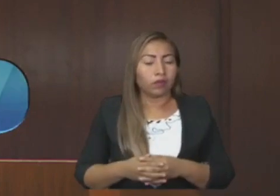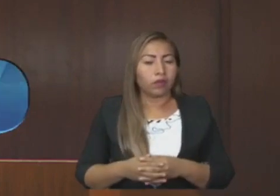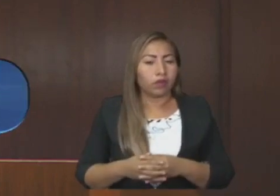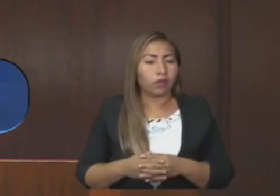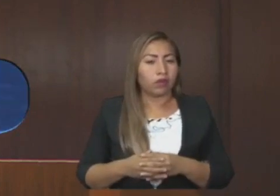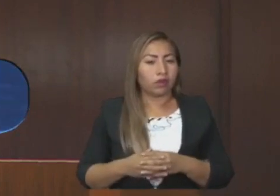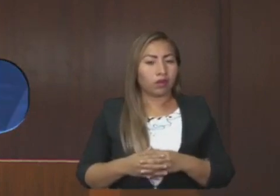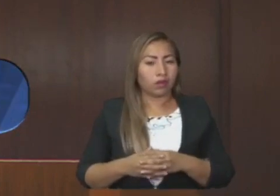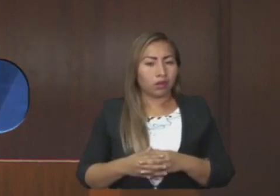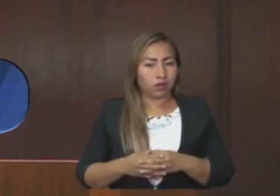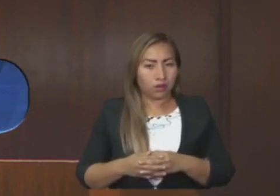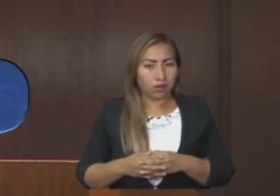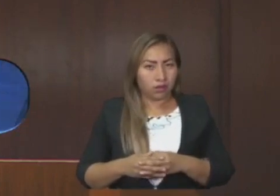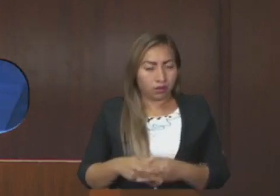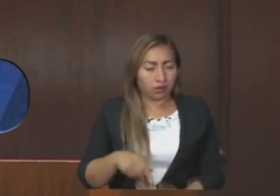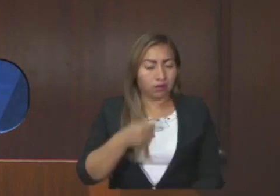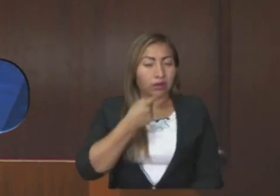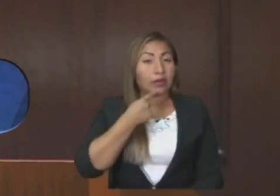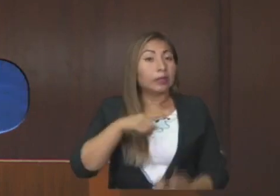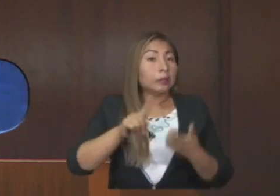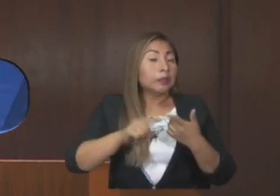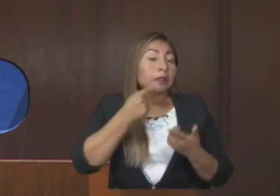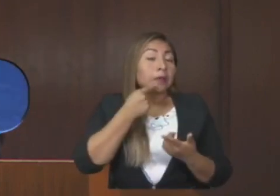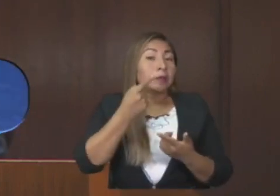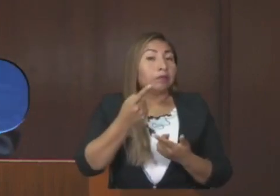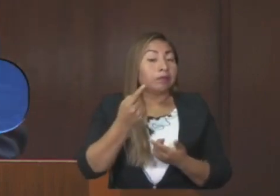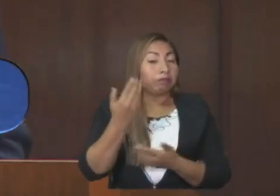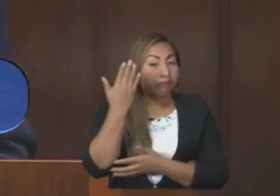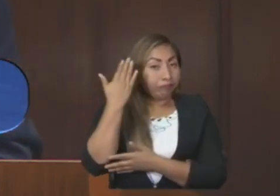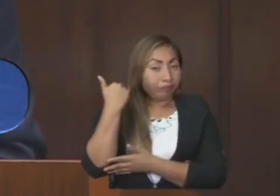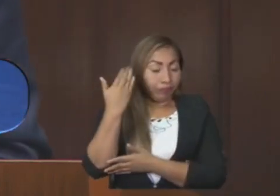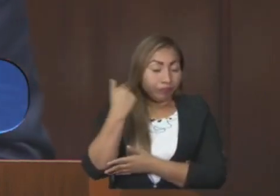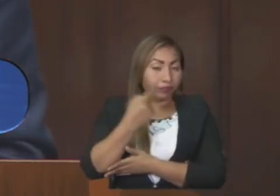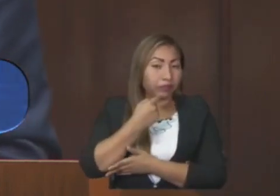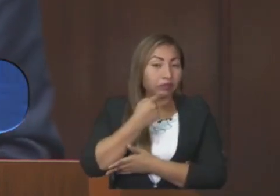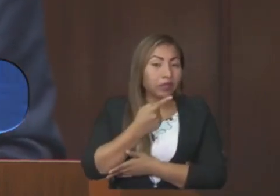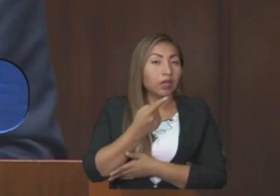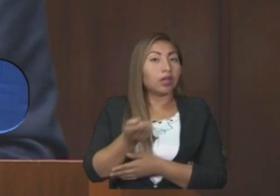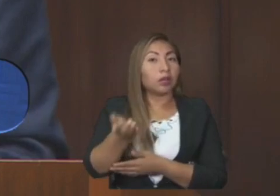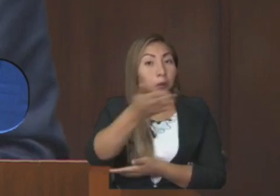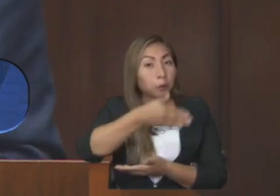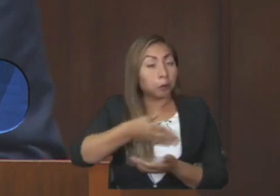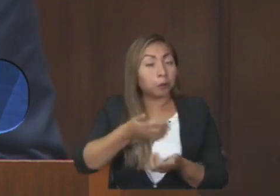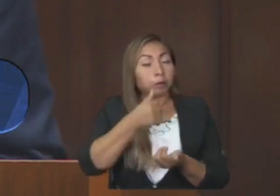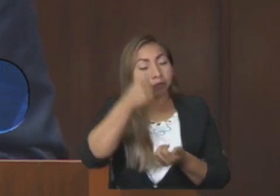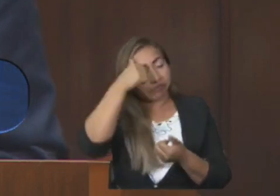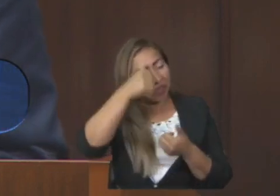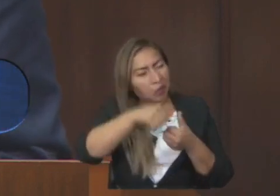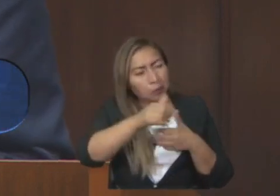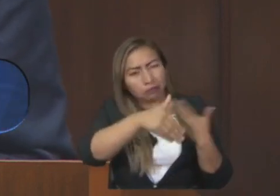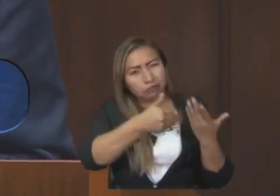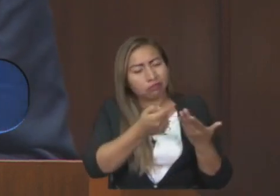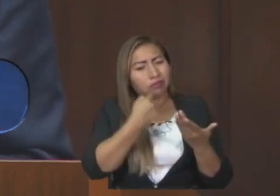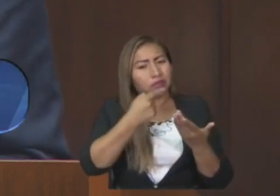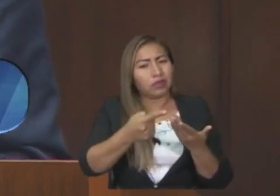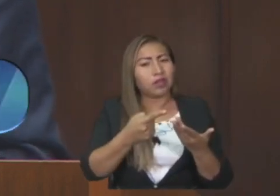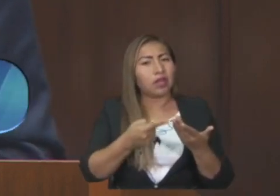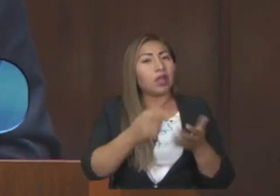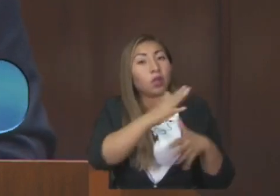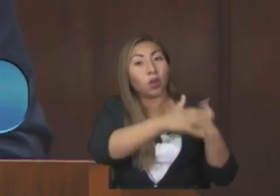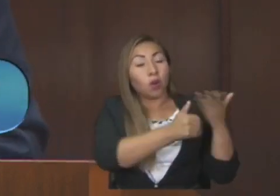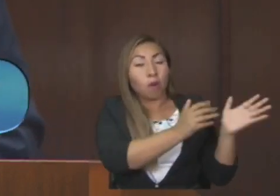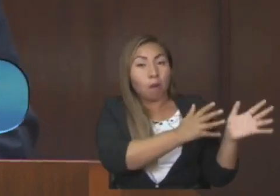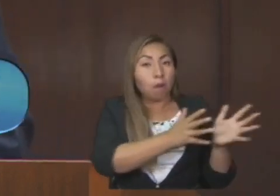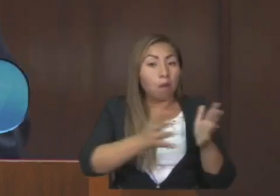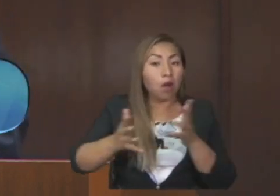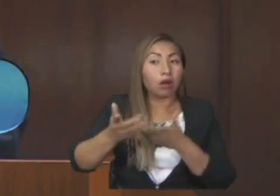Como mencioné anteriormente, y es importante volver a recalcarlo, el proceso de negociación entre el